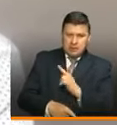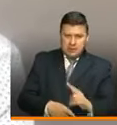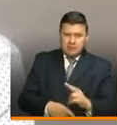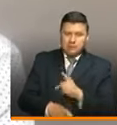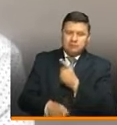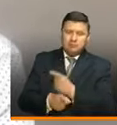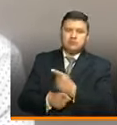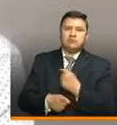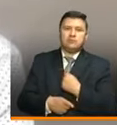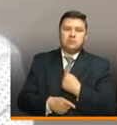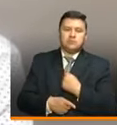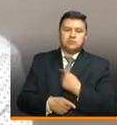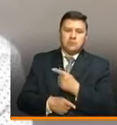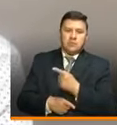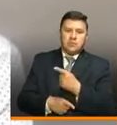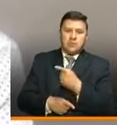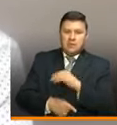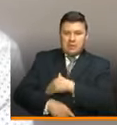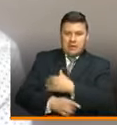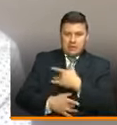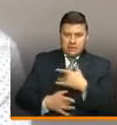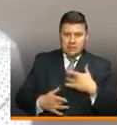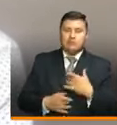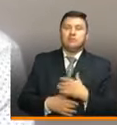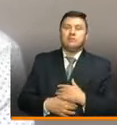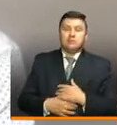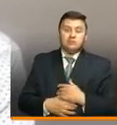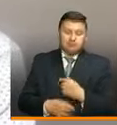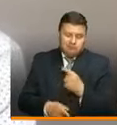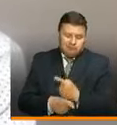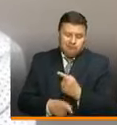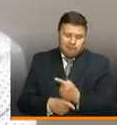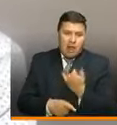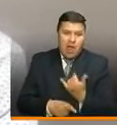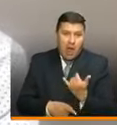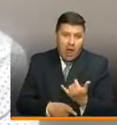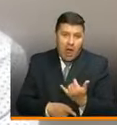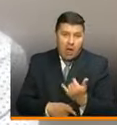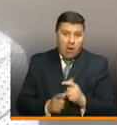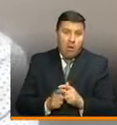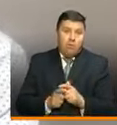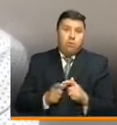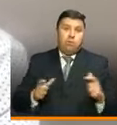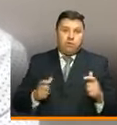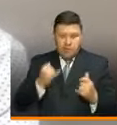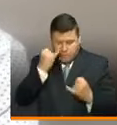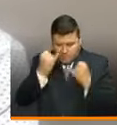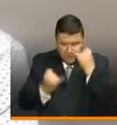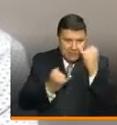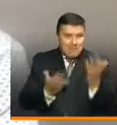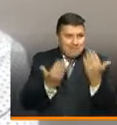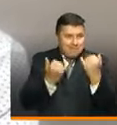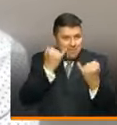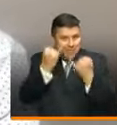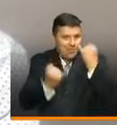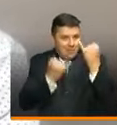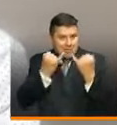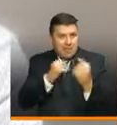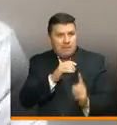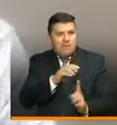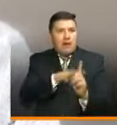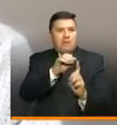vicepresidenta y el señor ministro de Salud, porque efectivamente tenemos en este momento una gran cantidad de iniciativas que están